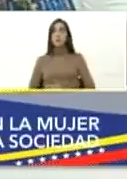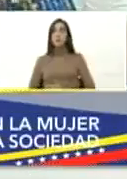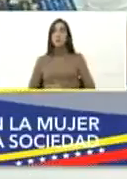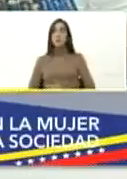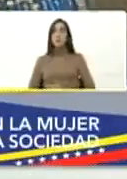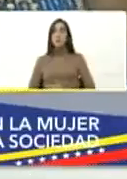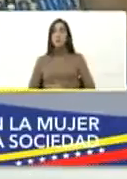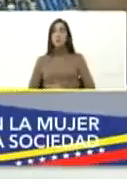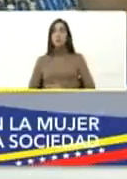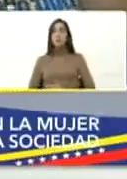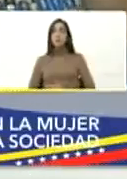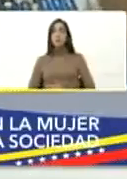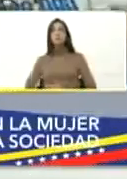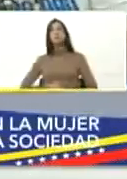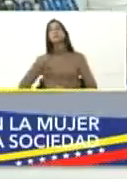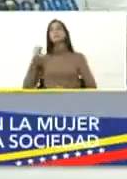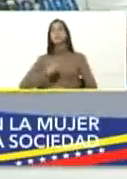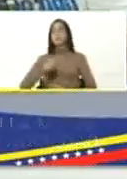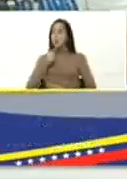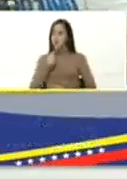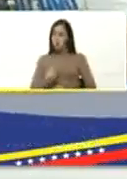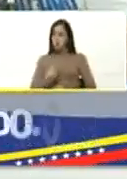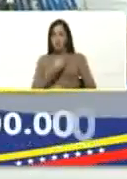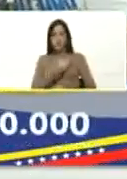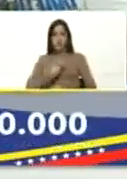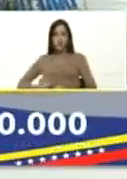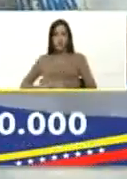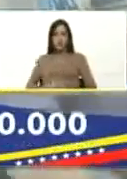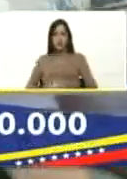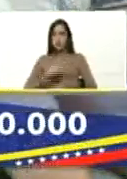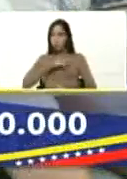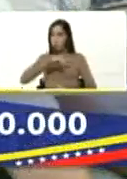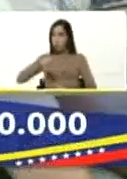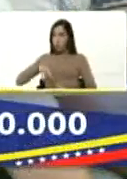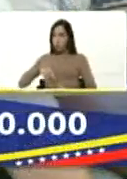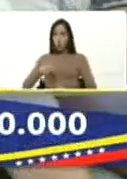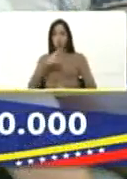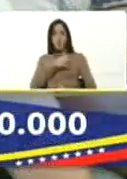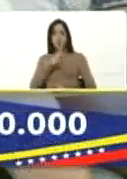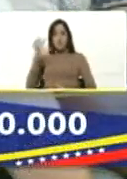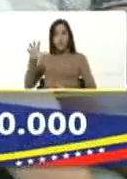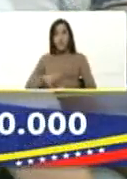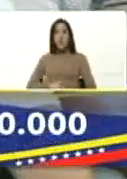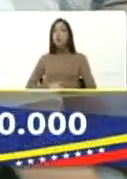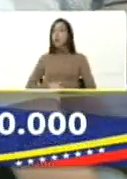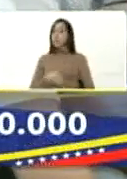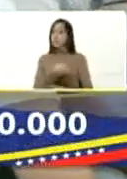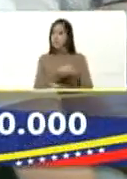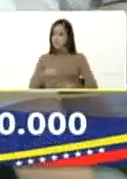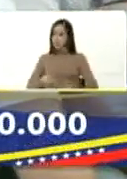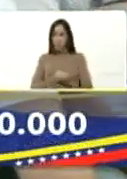Bueno, así es, presidente, como usted lo dice. Nosotros somos un país privilegiado.